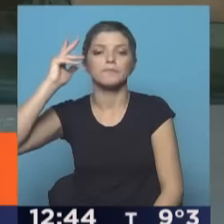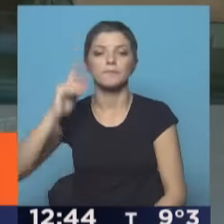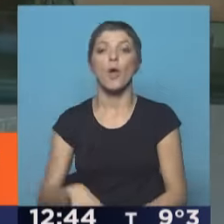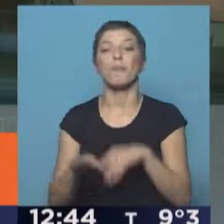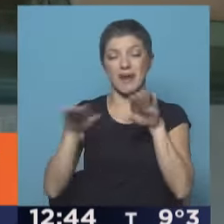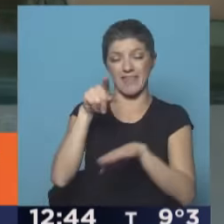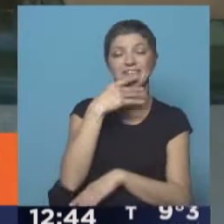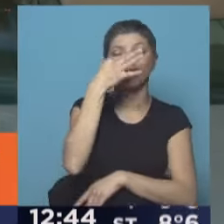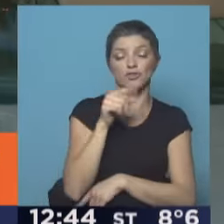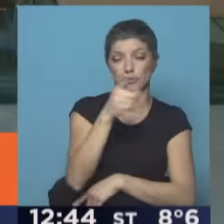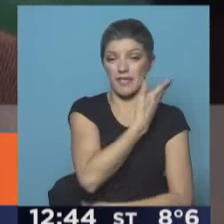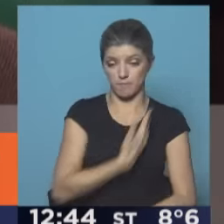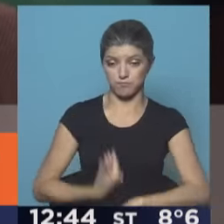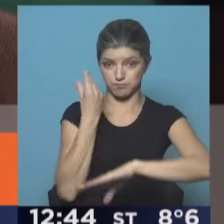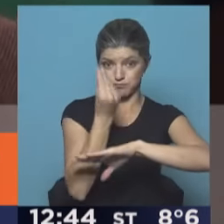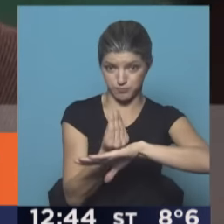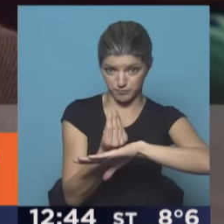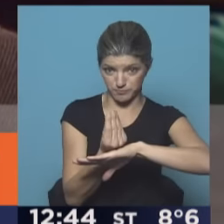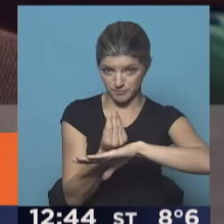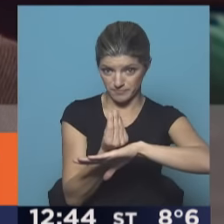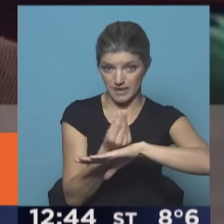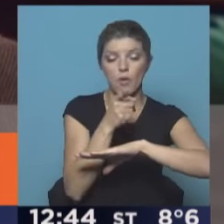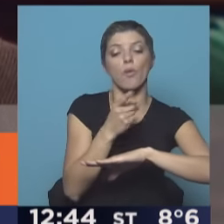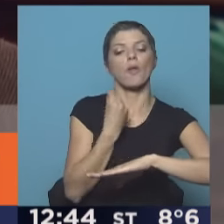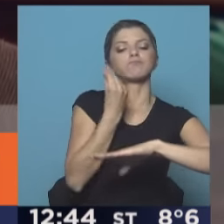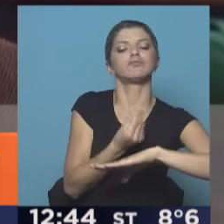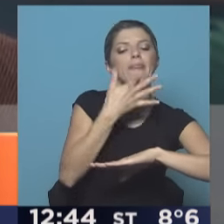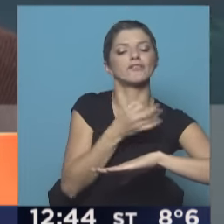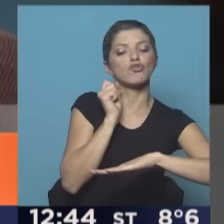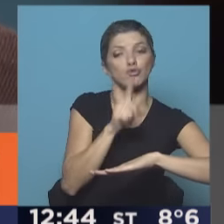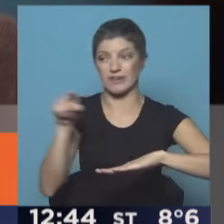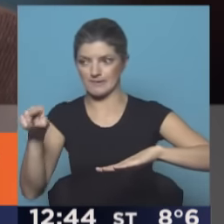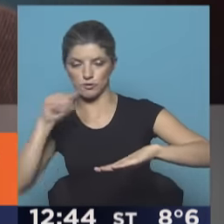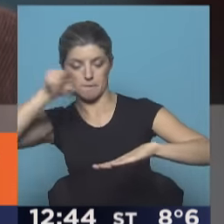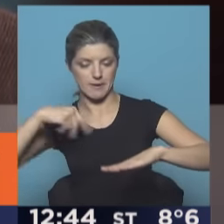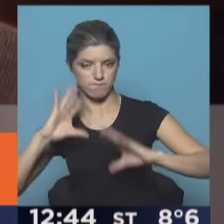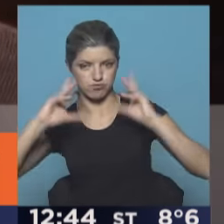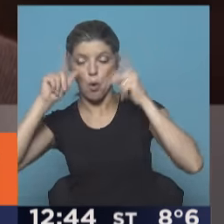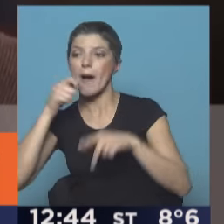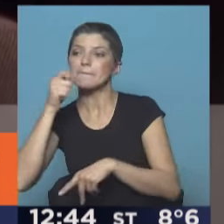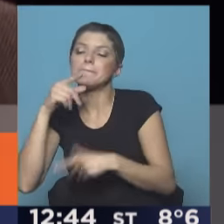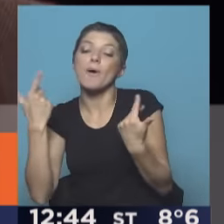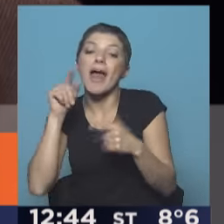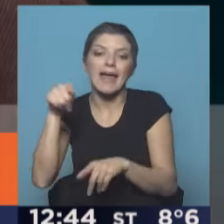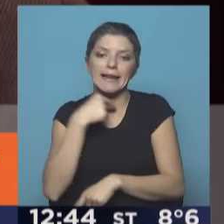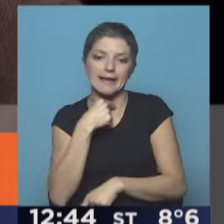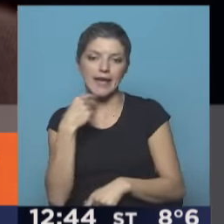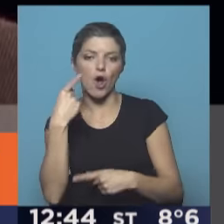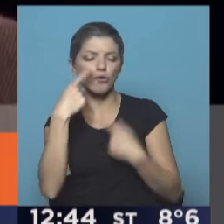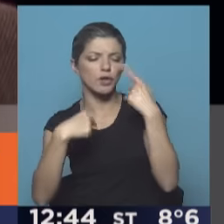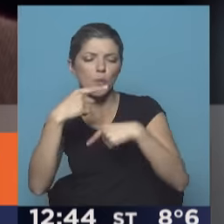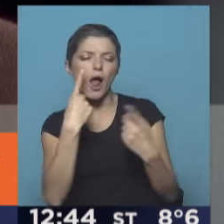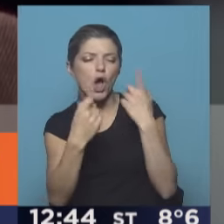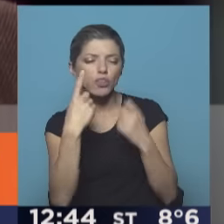erdogan Después de llegar al poder y probablemente él quería seguir ejer Endo una tutoría sobre sobre erdogan y y